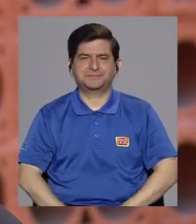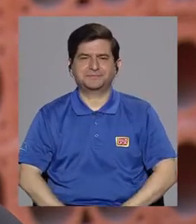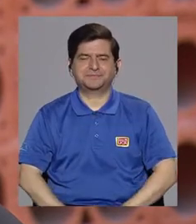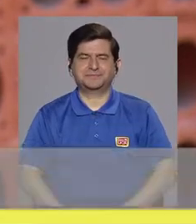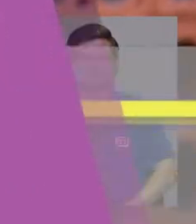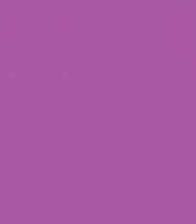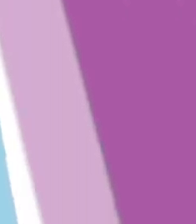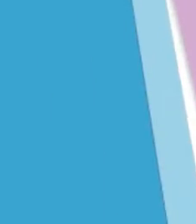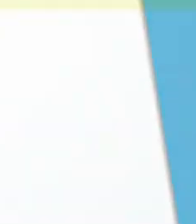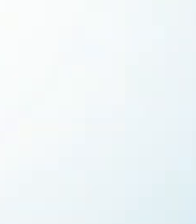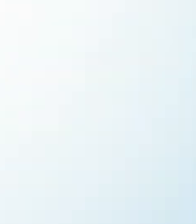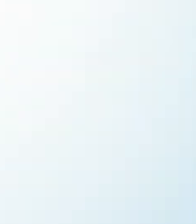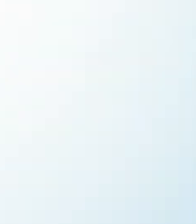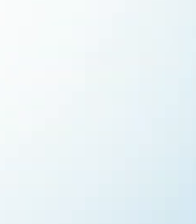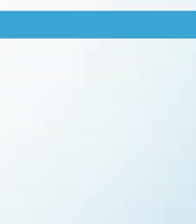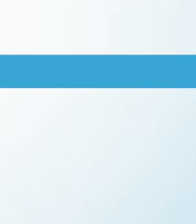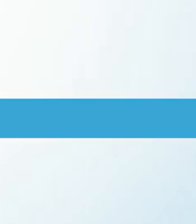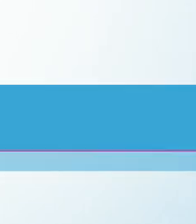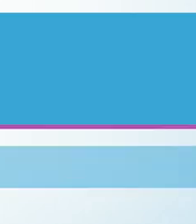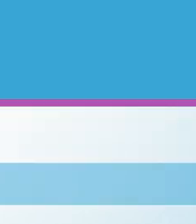unos minutos.